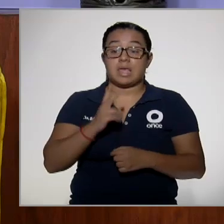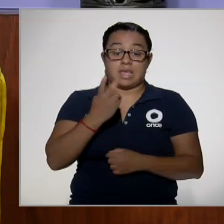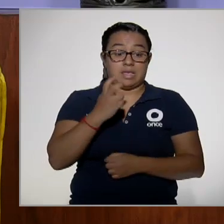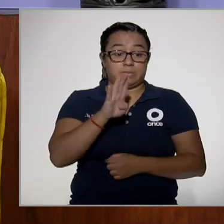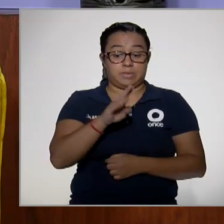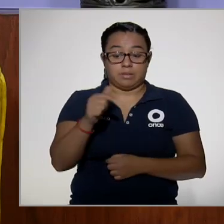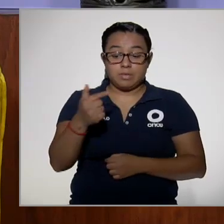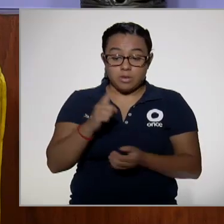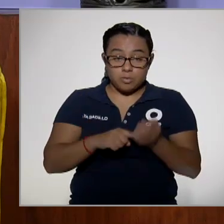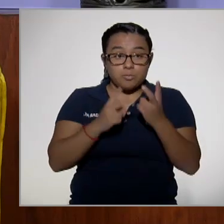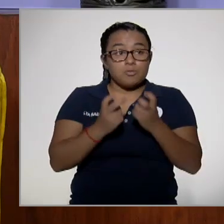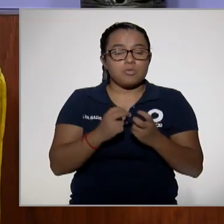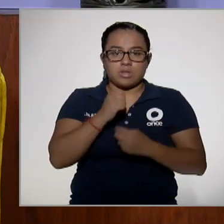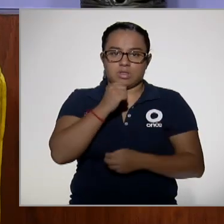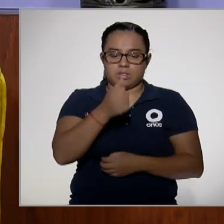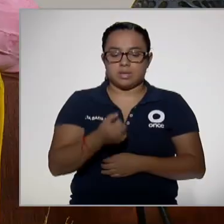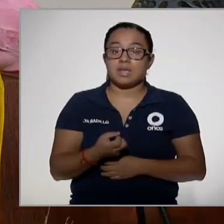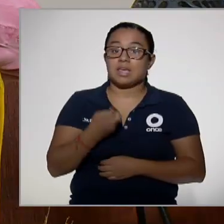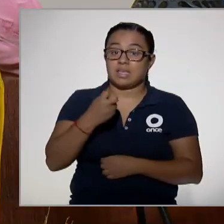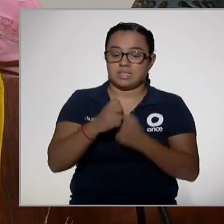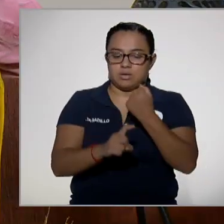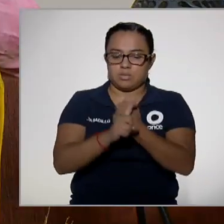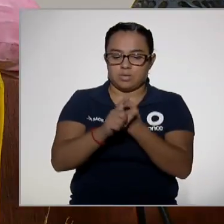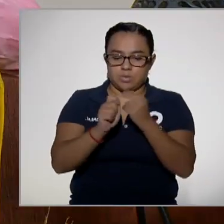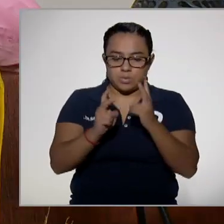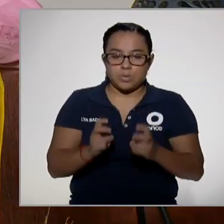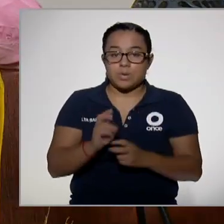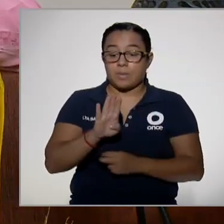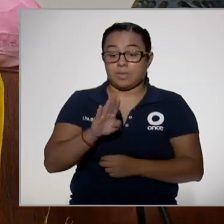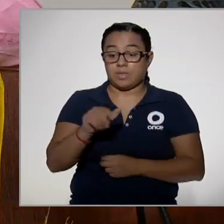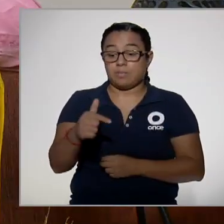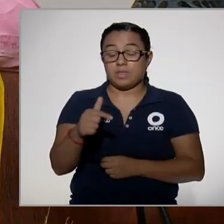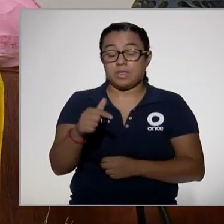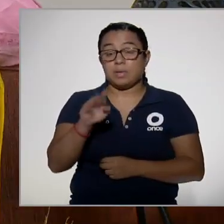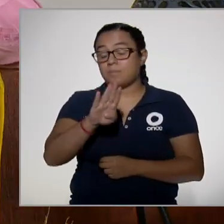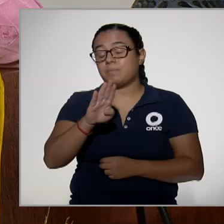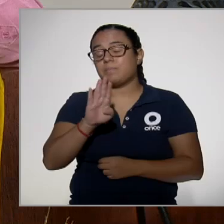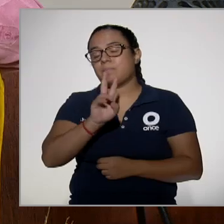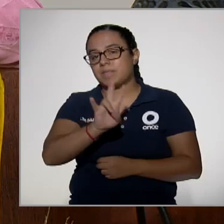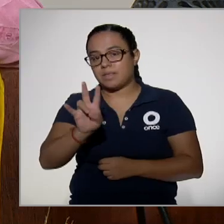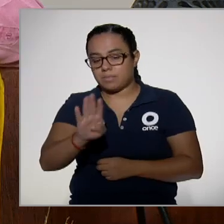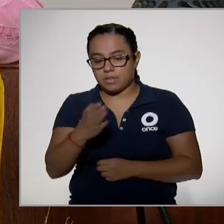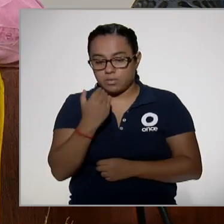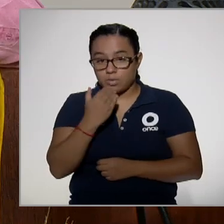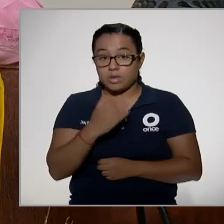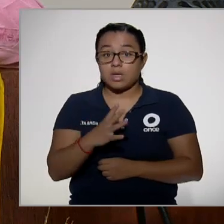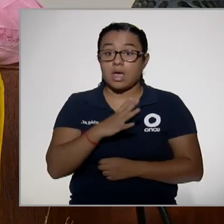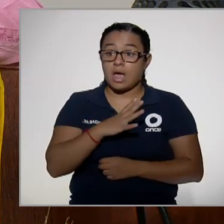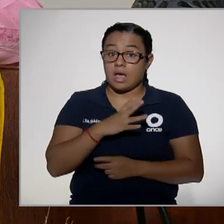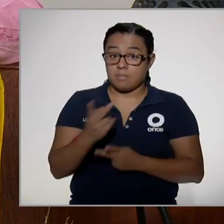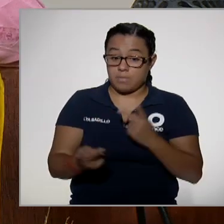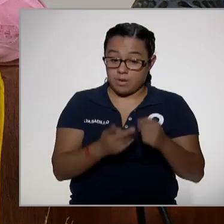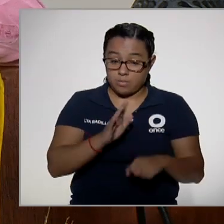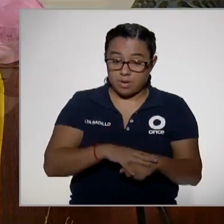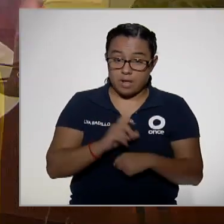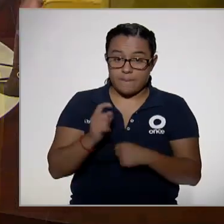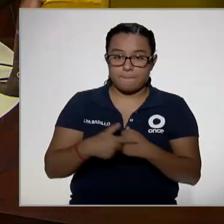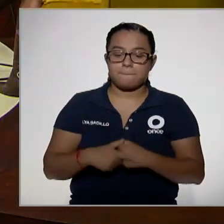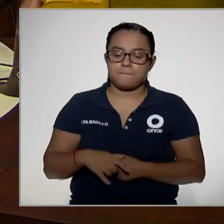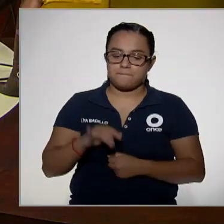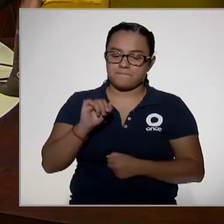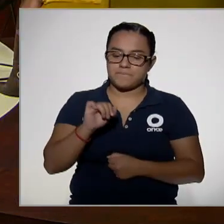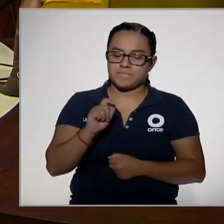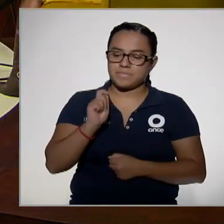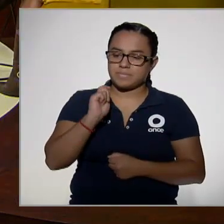absorbe entonces hemos hablado de otro problema de absorción de vitamina d no se producen estas son todas las preguntas no sé si tengamos alguna guardada que viven de que si